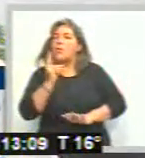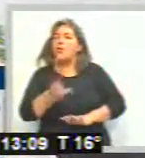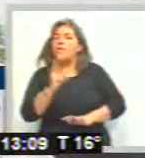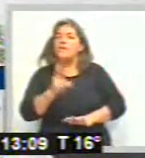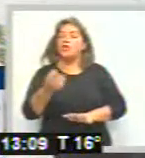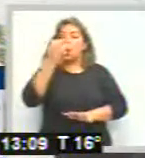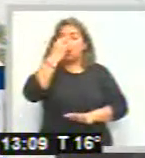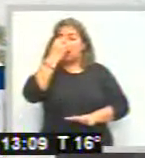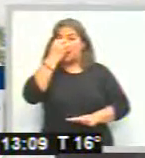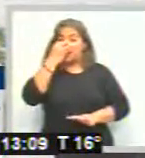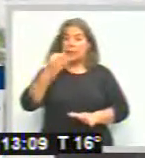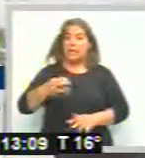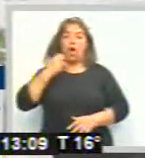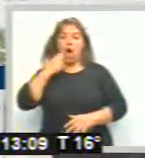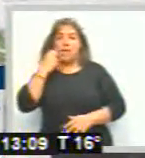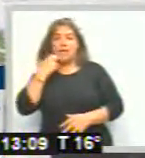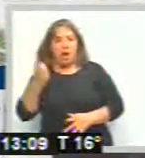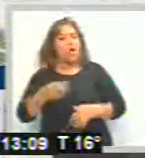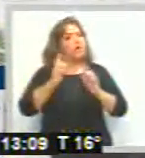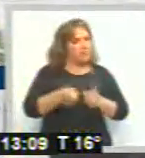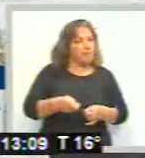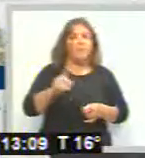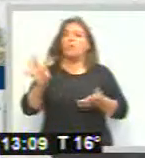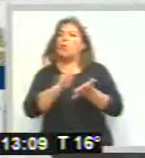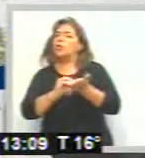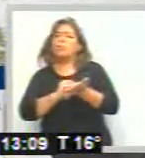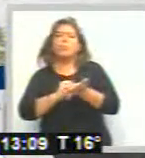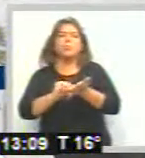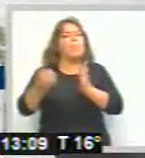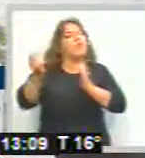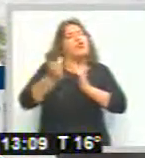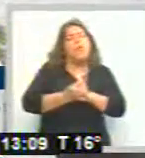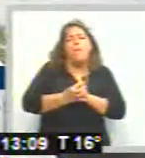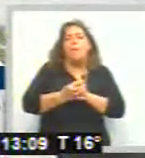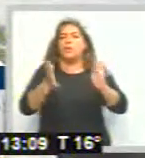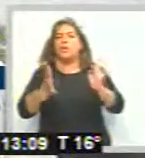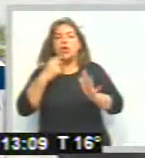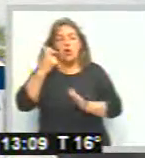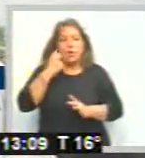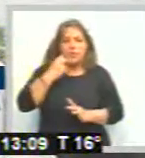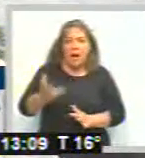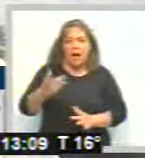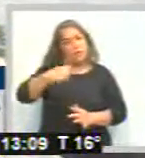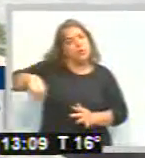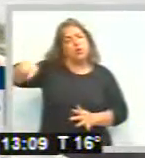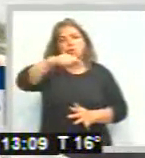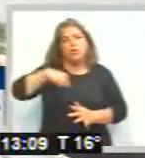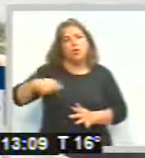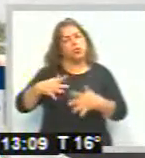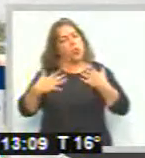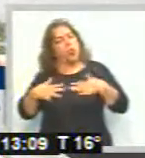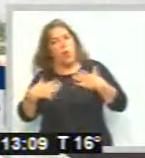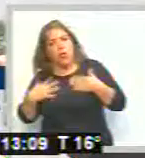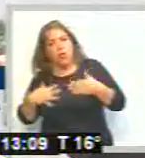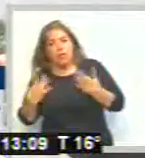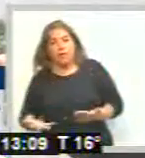provincia. O sea, es un diputado muy comprometido con la causa animalista y la verdad que nosotros nos llena de